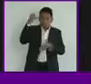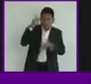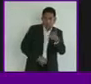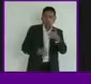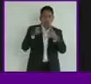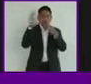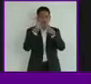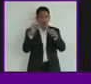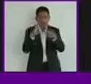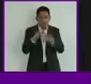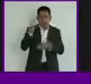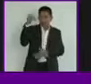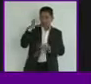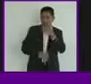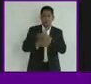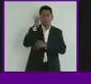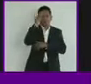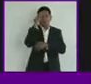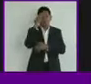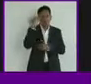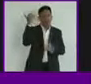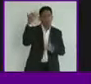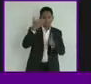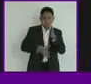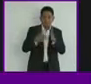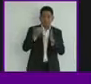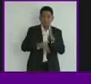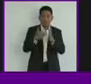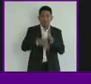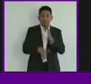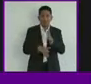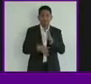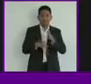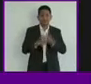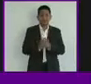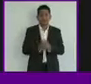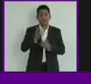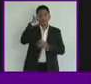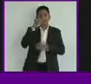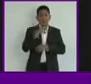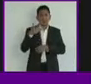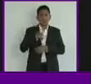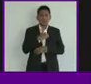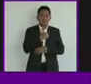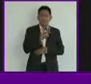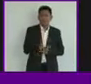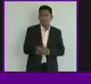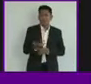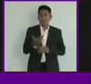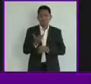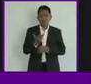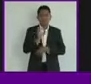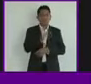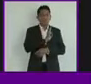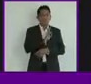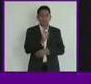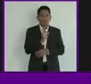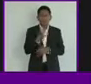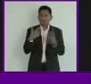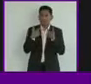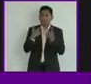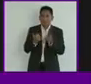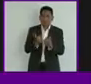incluso a decir la manera que no nos desgaste en afrontar una situación propiamente, porque somos emociones, los humanos somos emociones.